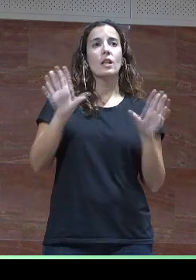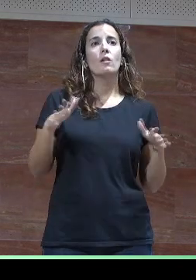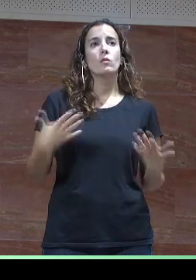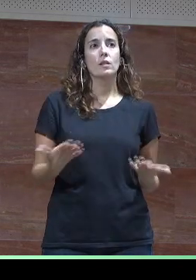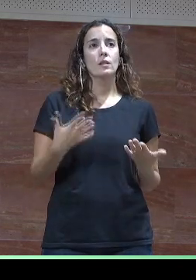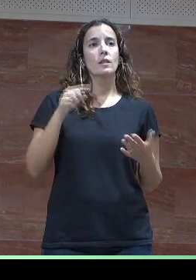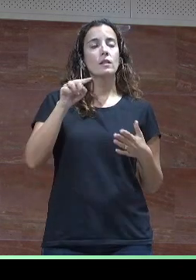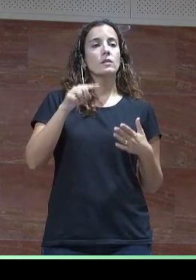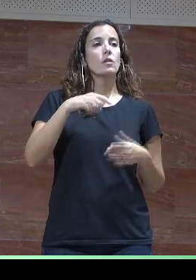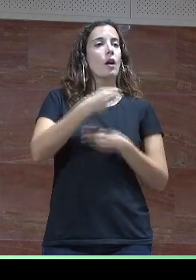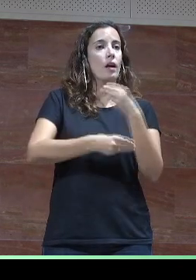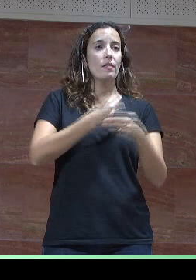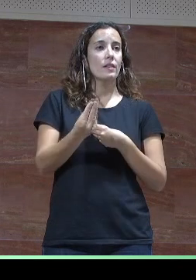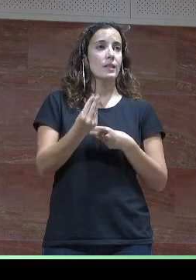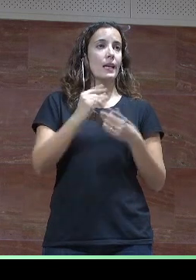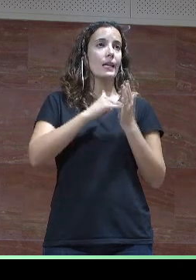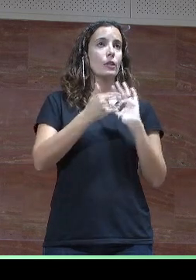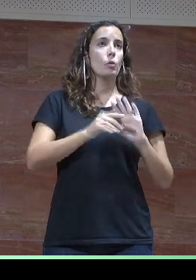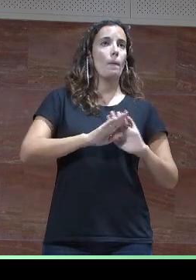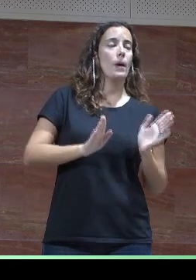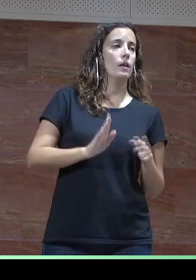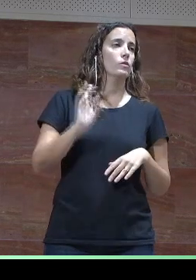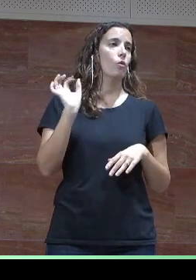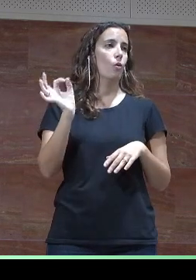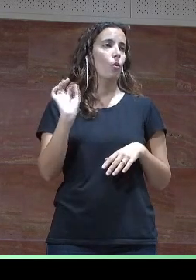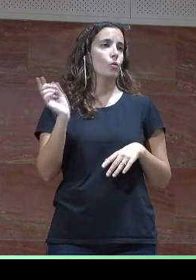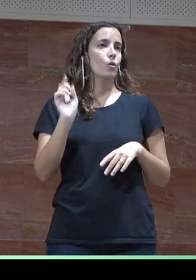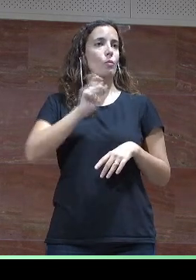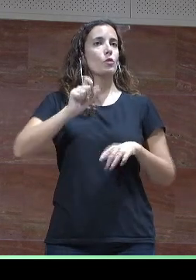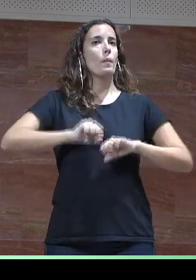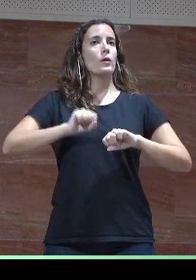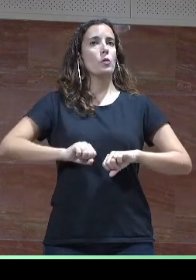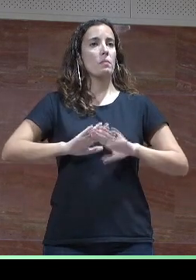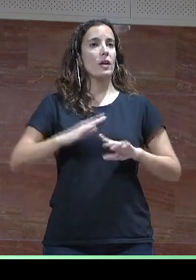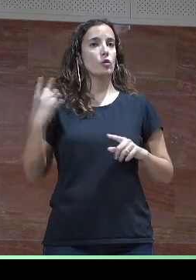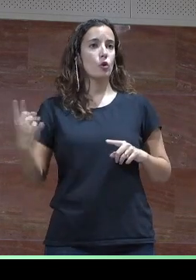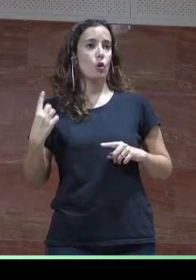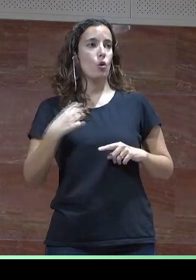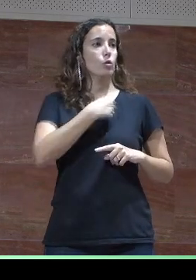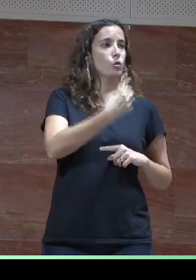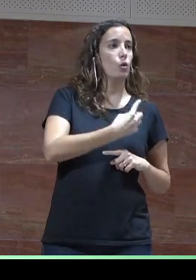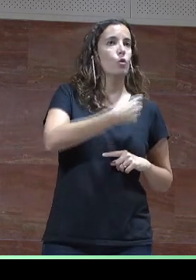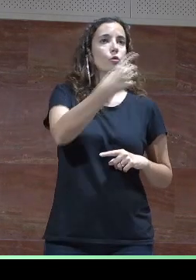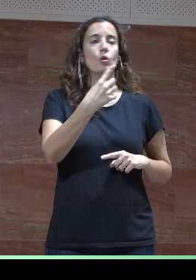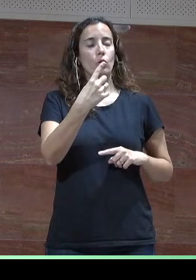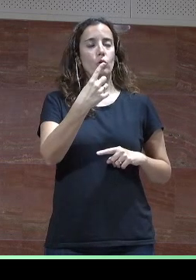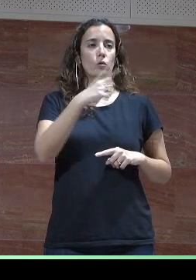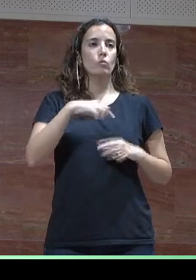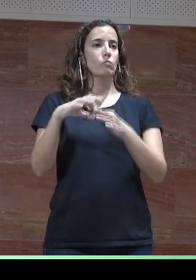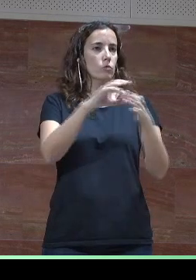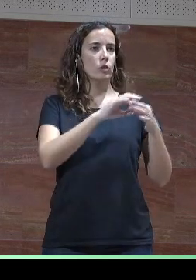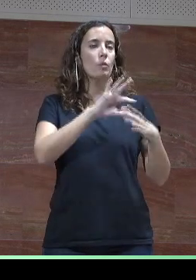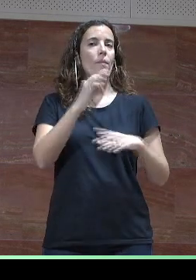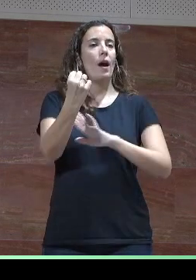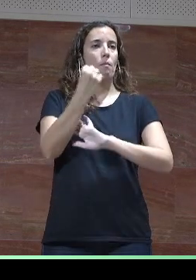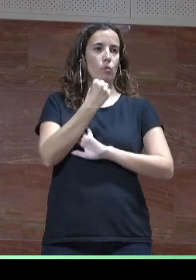puede abordarse ni desde la arquitectura exclusivamente, ni desde las personas mayores, ni también tiene que haber un apoyo de la Administración